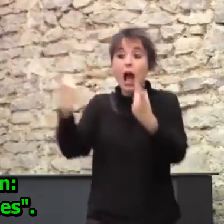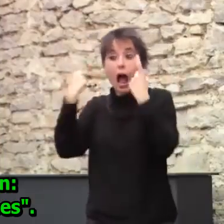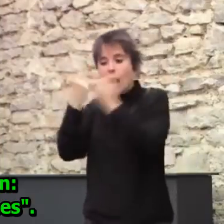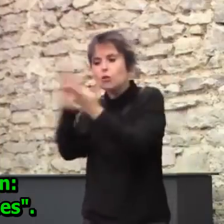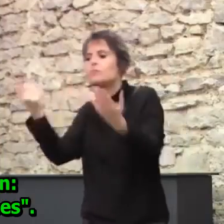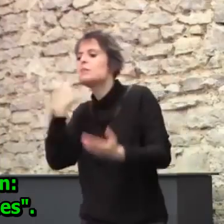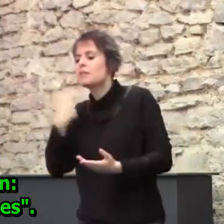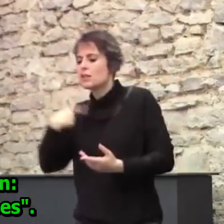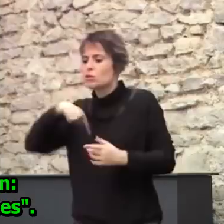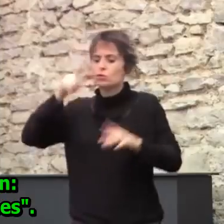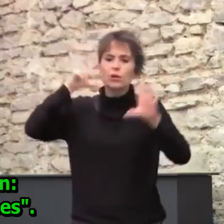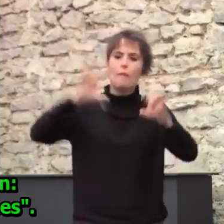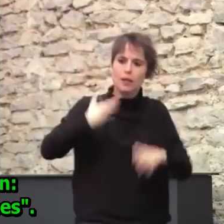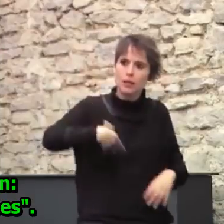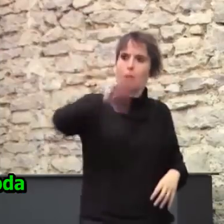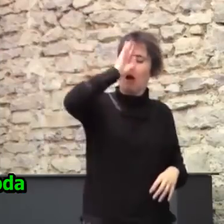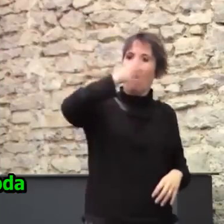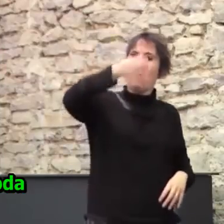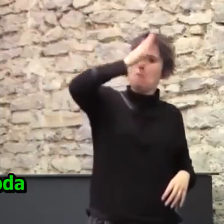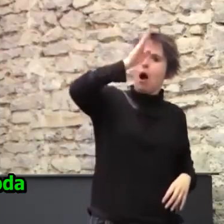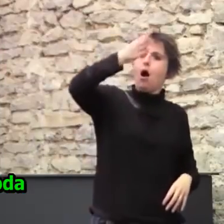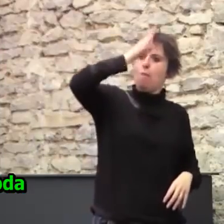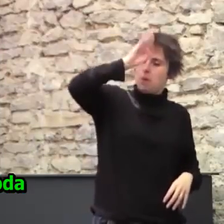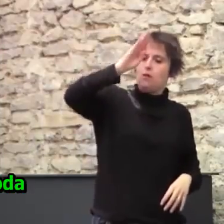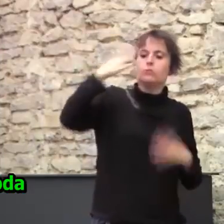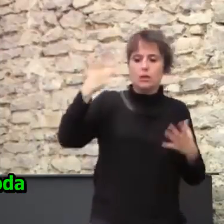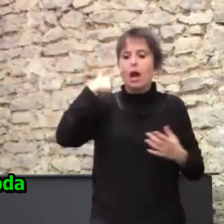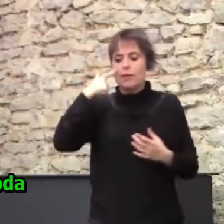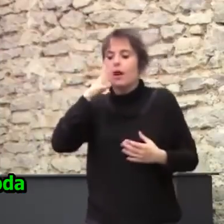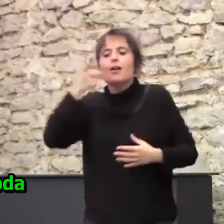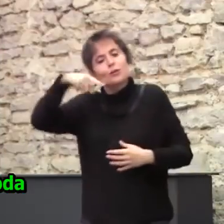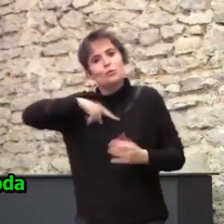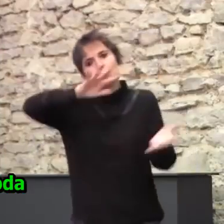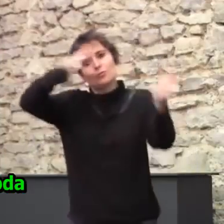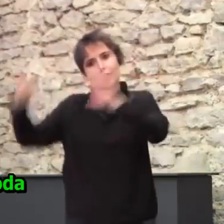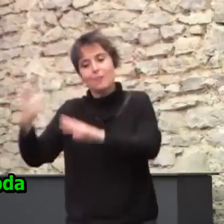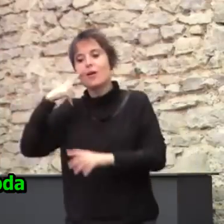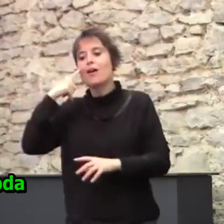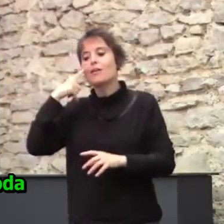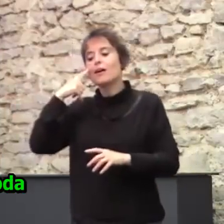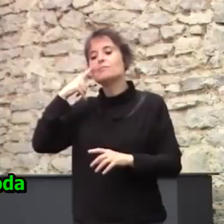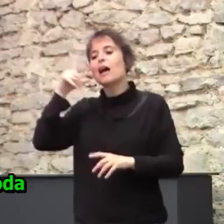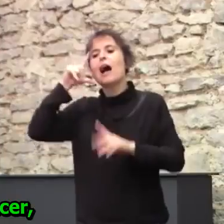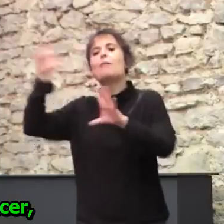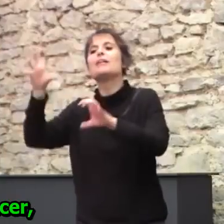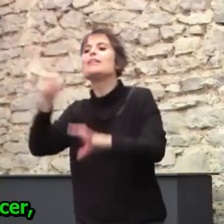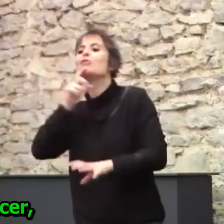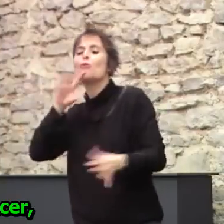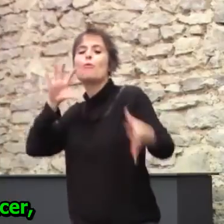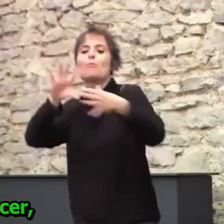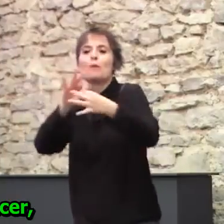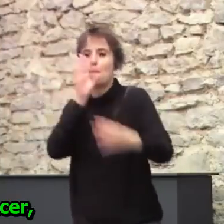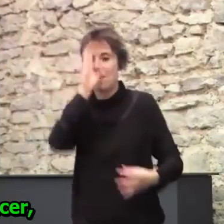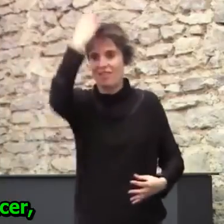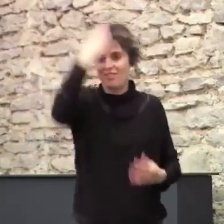me dicen: joder, es que tenemos que aprender a golpes, ¿no? Qué terrible. Yo digo: bueno, pues vamos a poner de moda aprender desde el placer, ¿no? Porque realmente